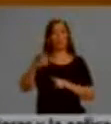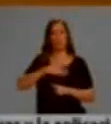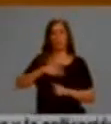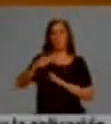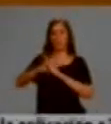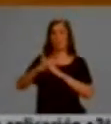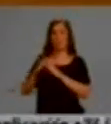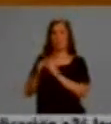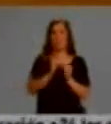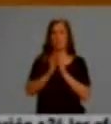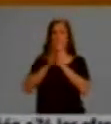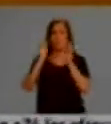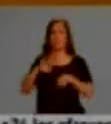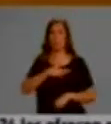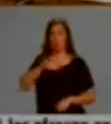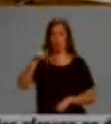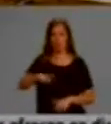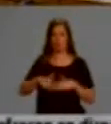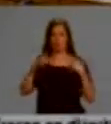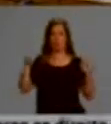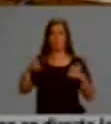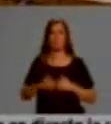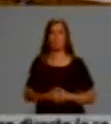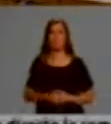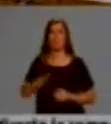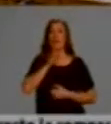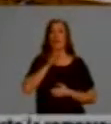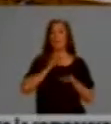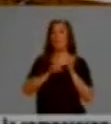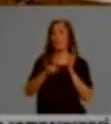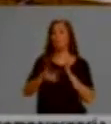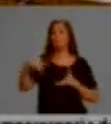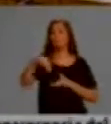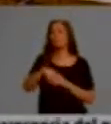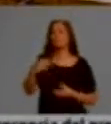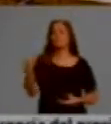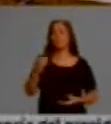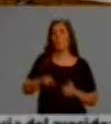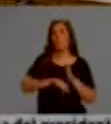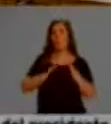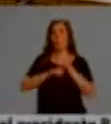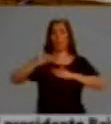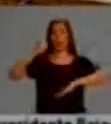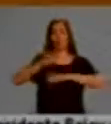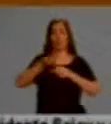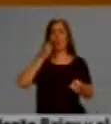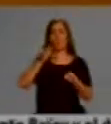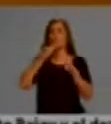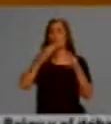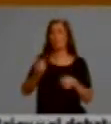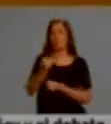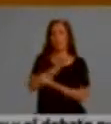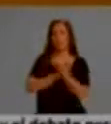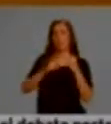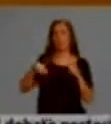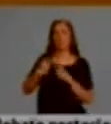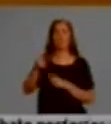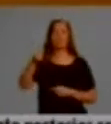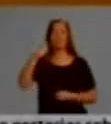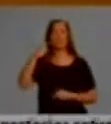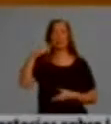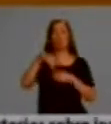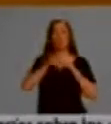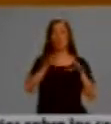mayor nivel de consenso en esta Cámara. Este plan incluirá una ley orgánica de control de la actividad económica y financiera